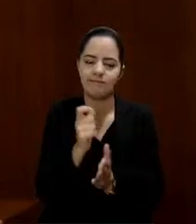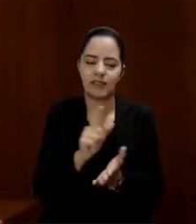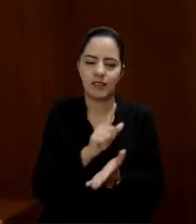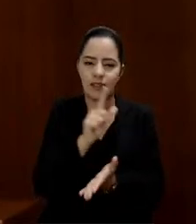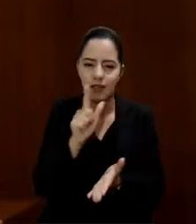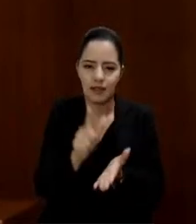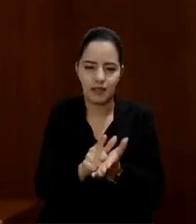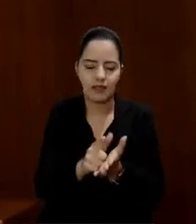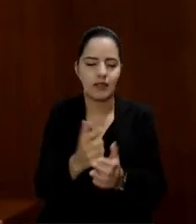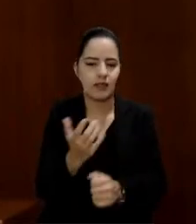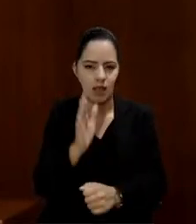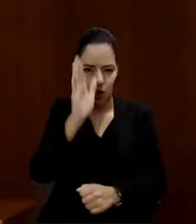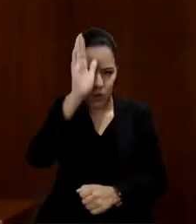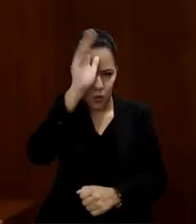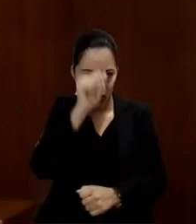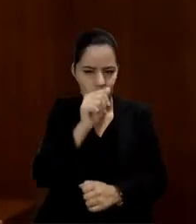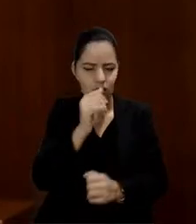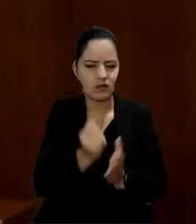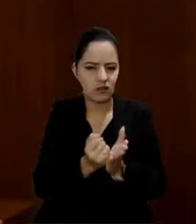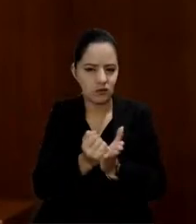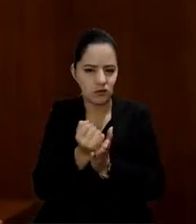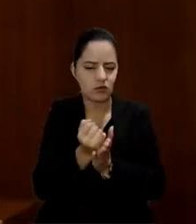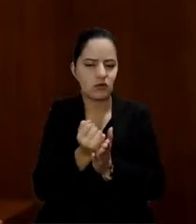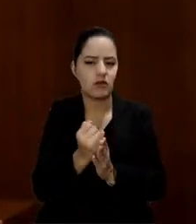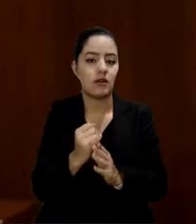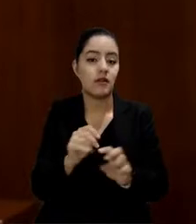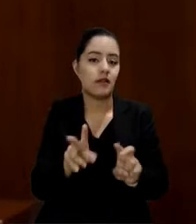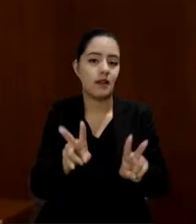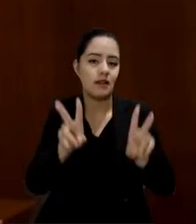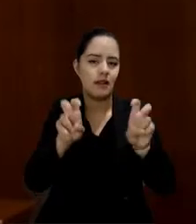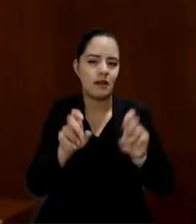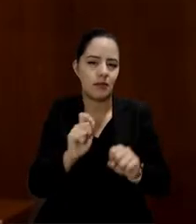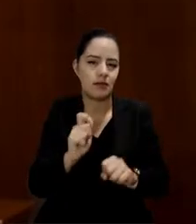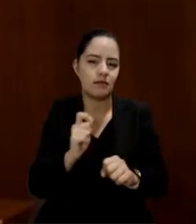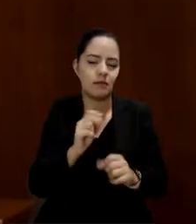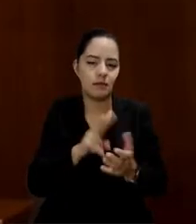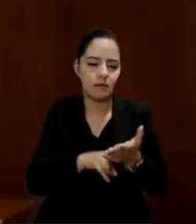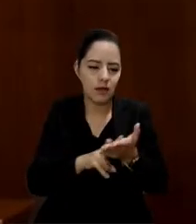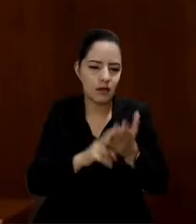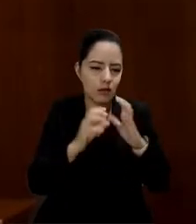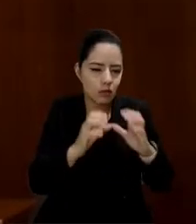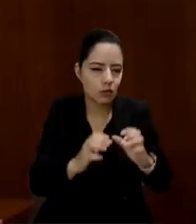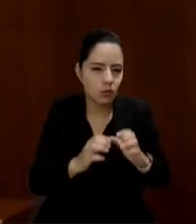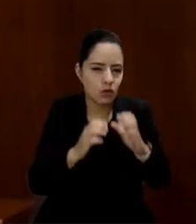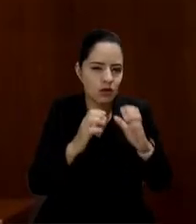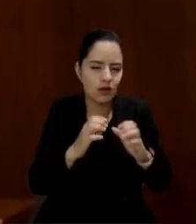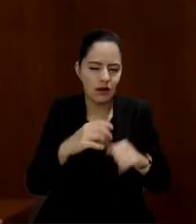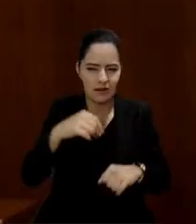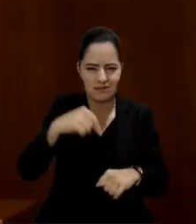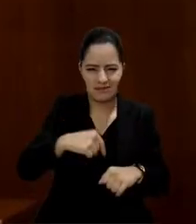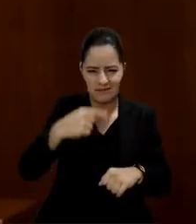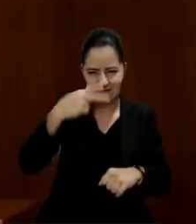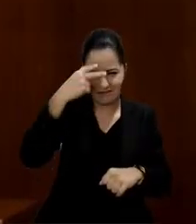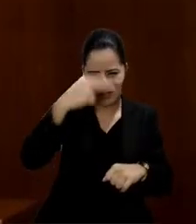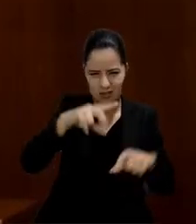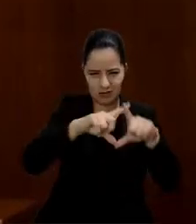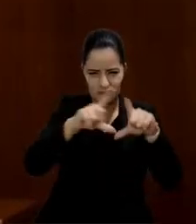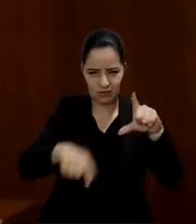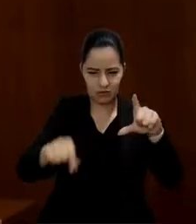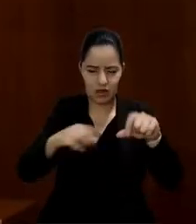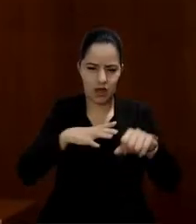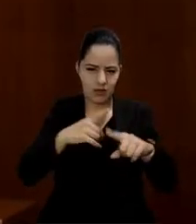y tratados en materia ambiental en el que México ha tenido que proteger su riqueza natural, como las especies